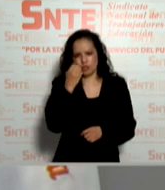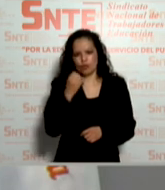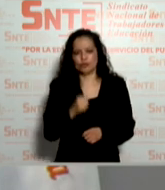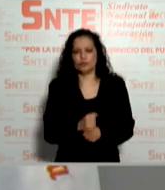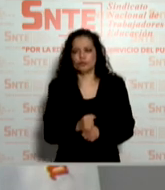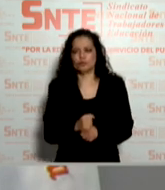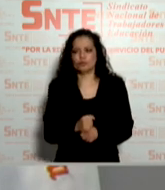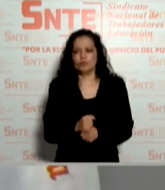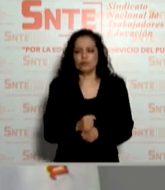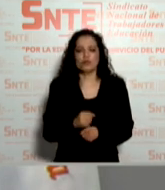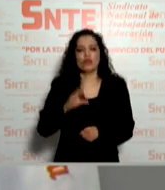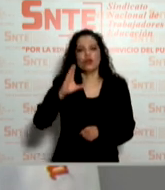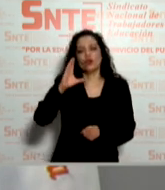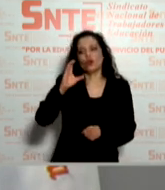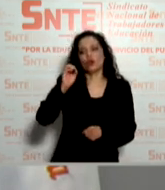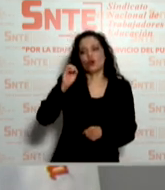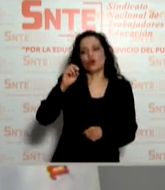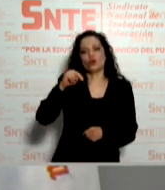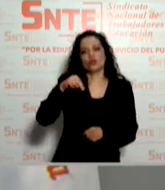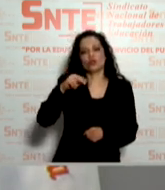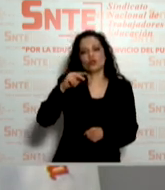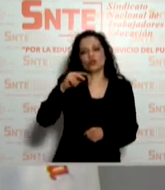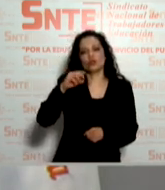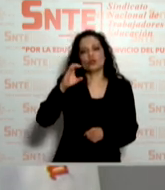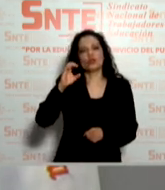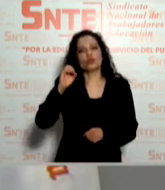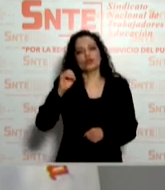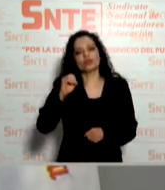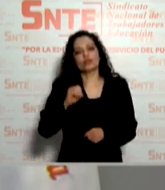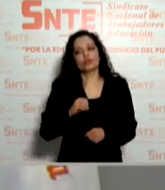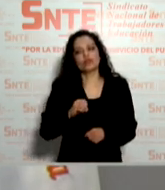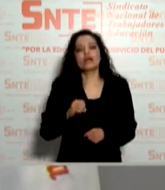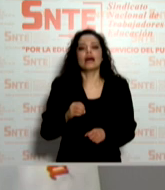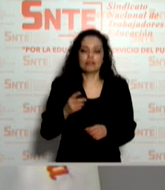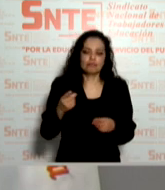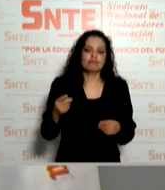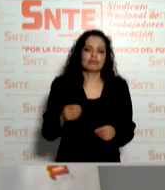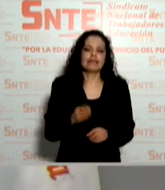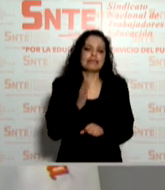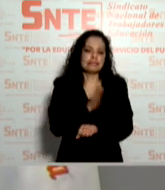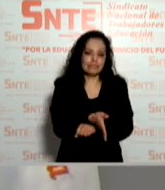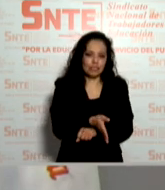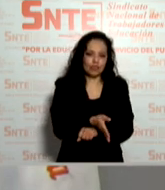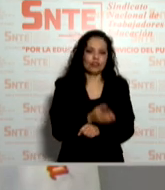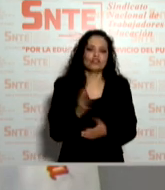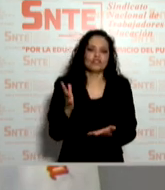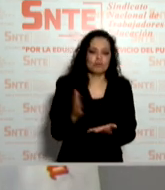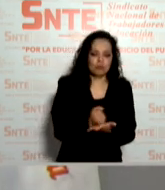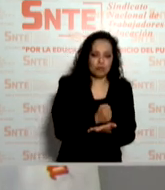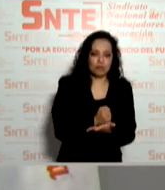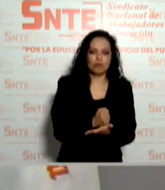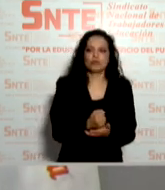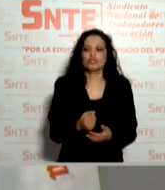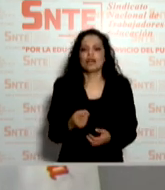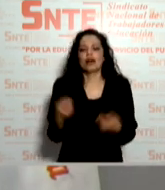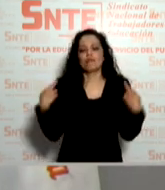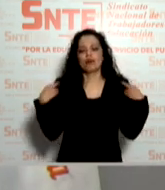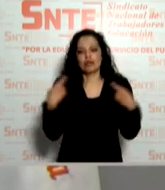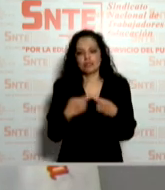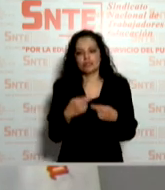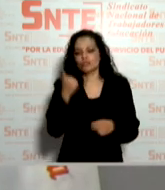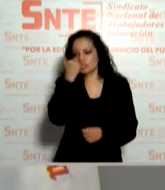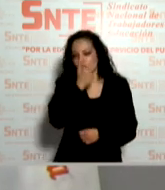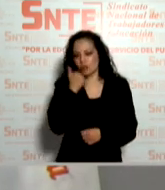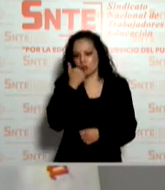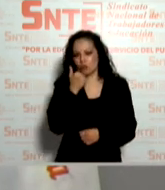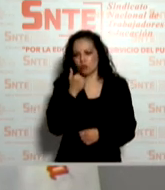y premios a docentes y alumnos. Esta transposición simplista del mundo